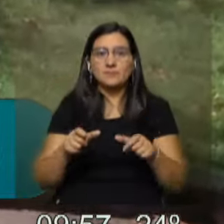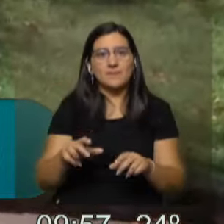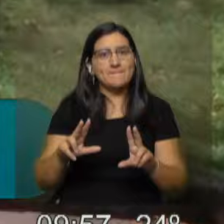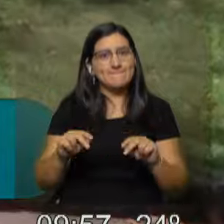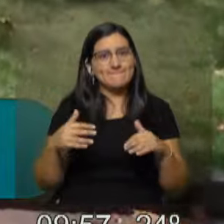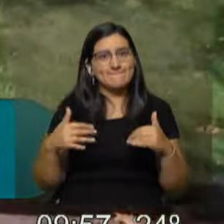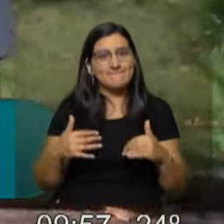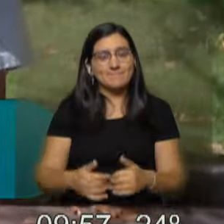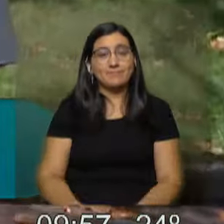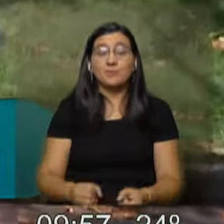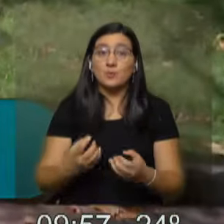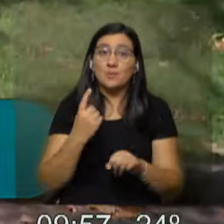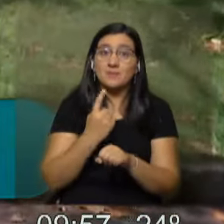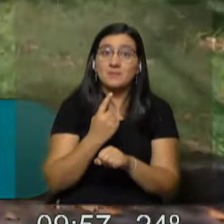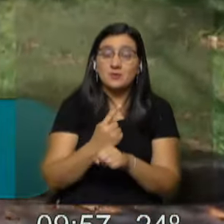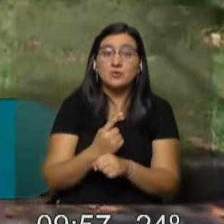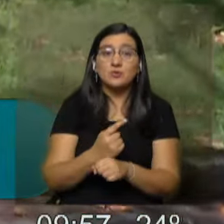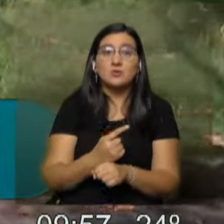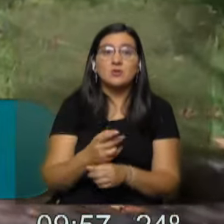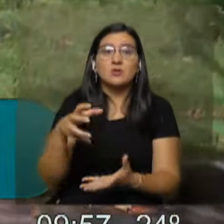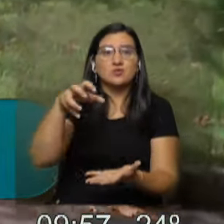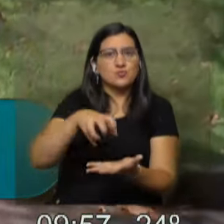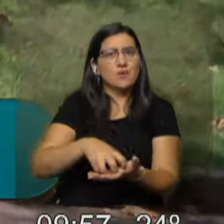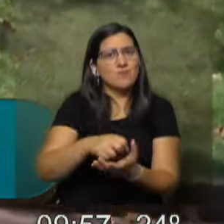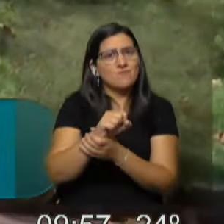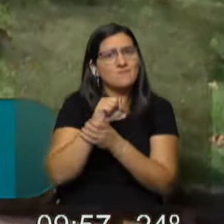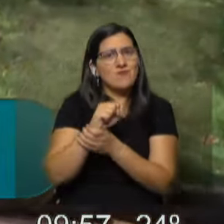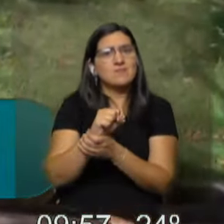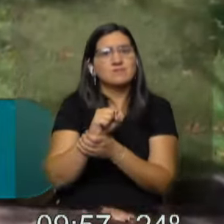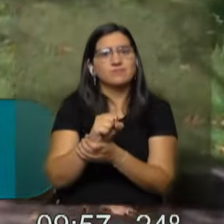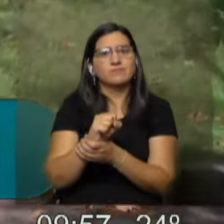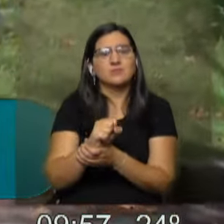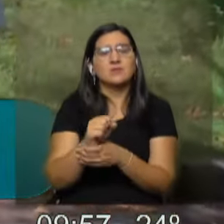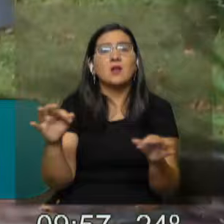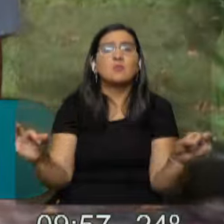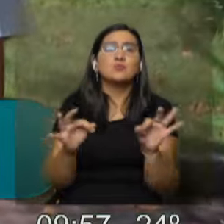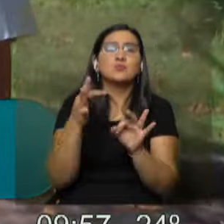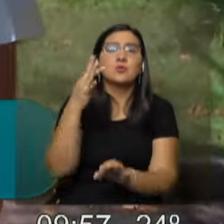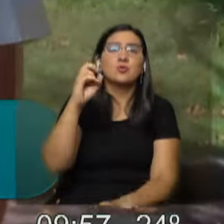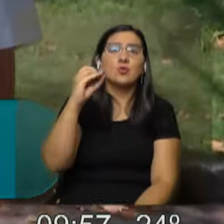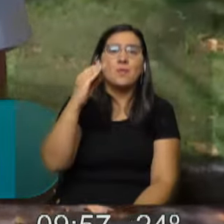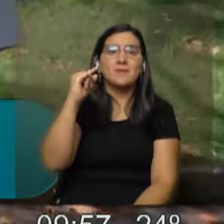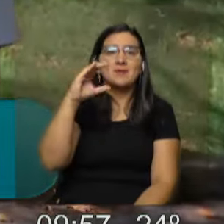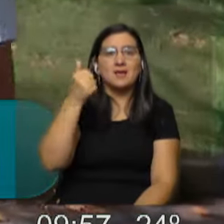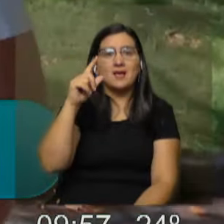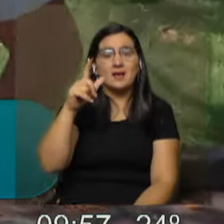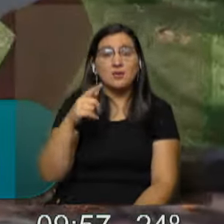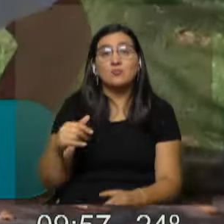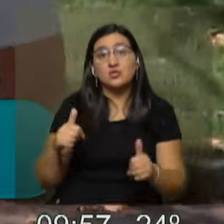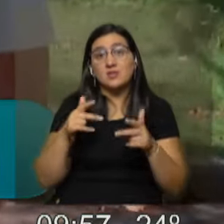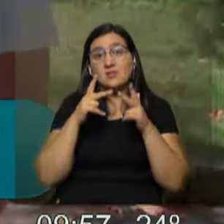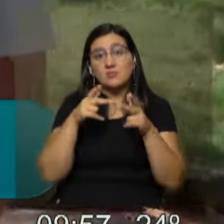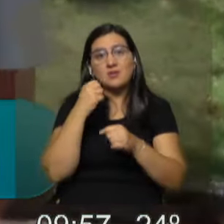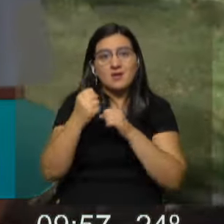arriba? Bueno, primero que nada, es un boliche súper emblemático de lo que es el circuito tropical, porque, como venimos diciendo, tiene